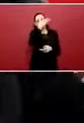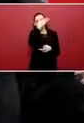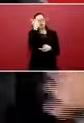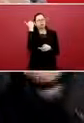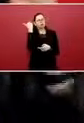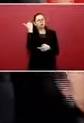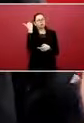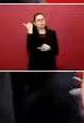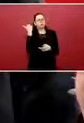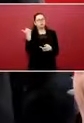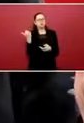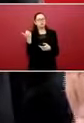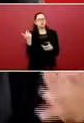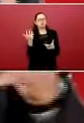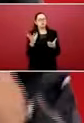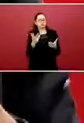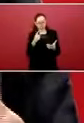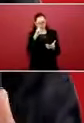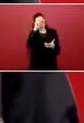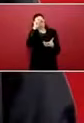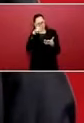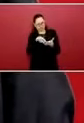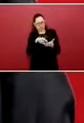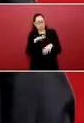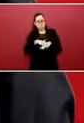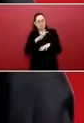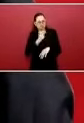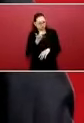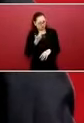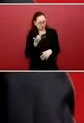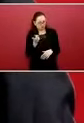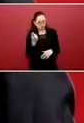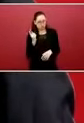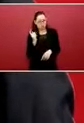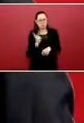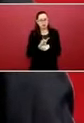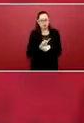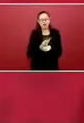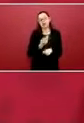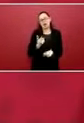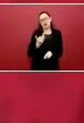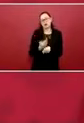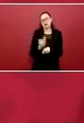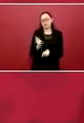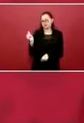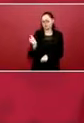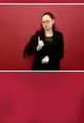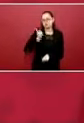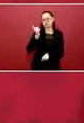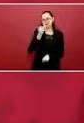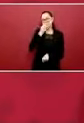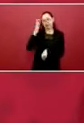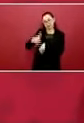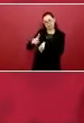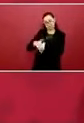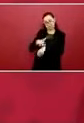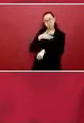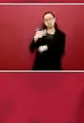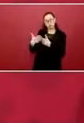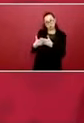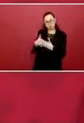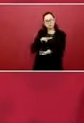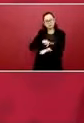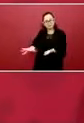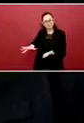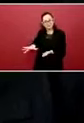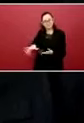y aprovechamos para informarles de que van a recibir este apoyo, y lo mismo, quienes no